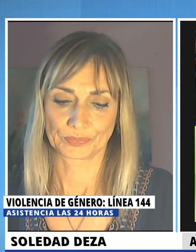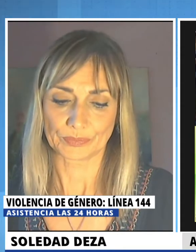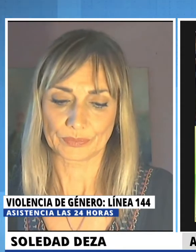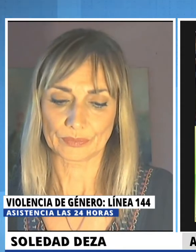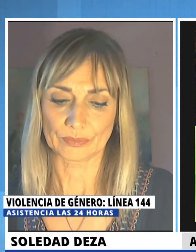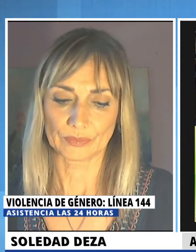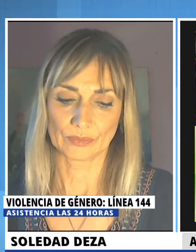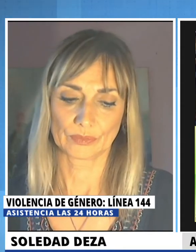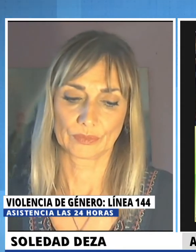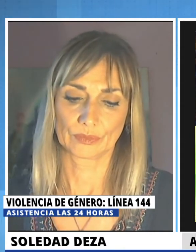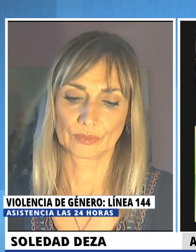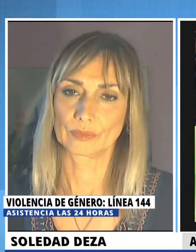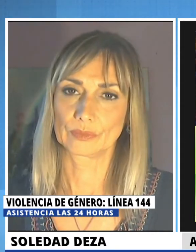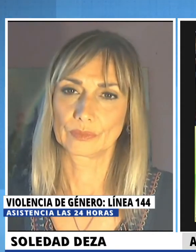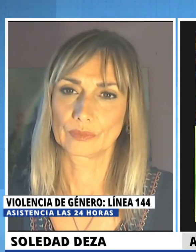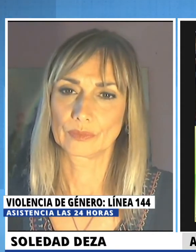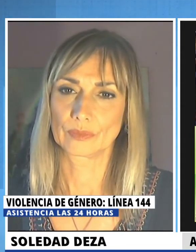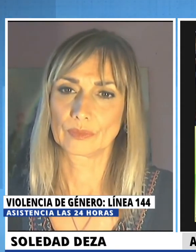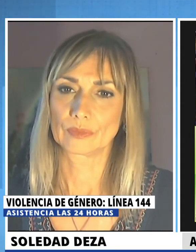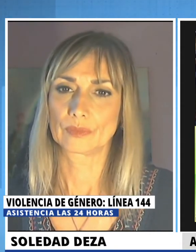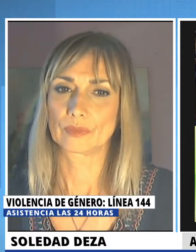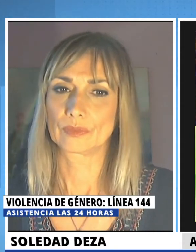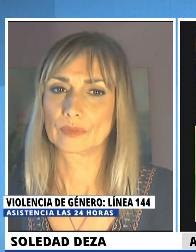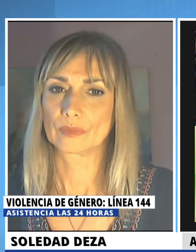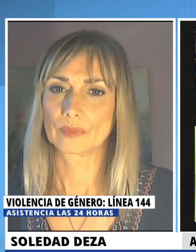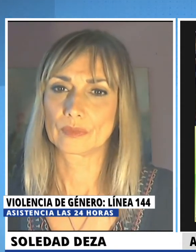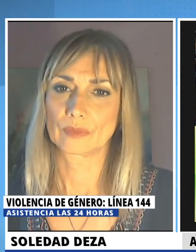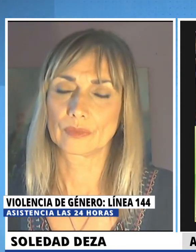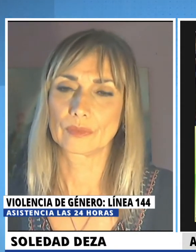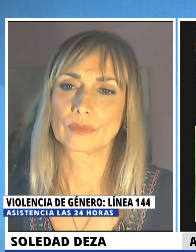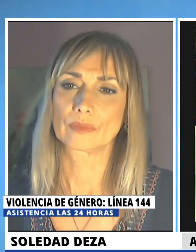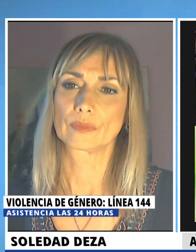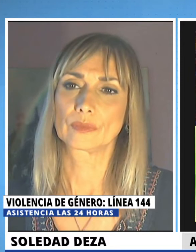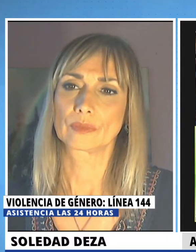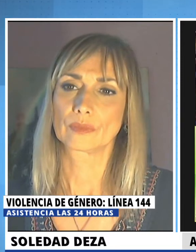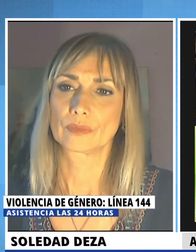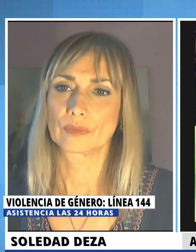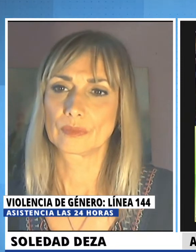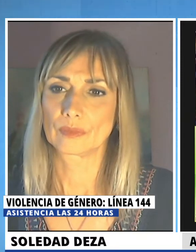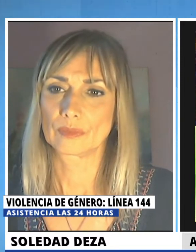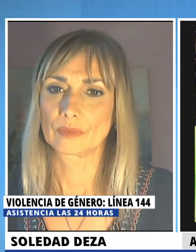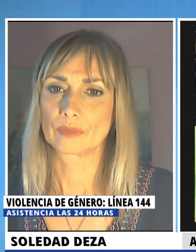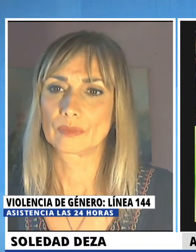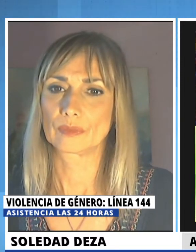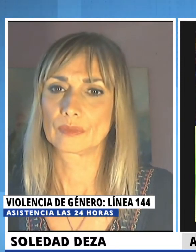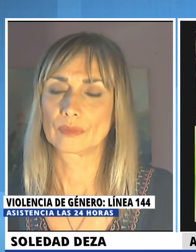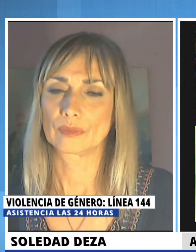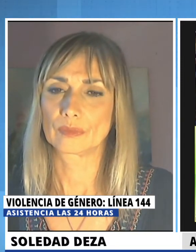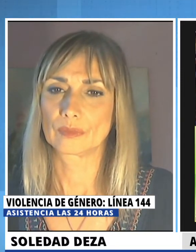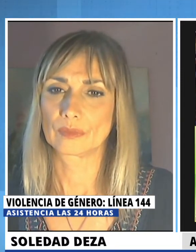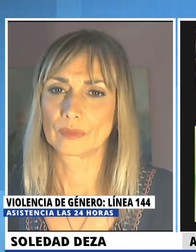más violenta para disciplinar planes de vida. Entonces, tenemos que estar bien atentos cuando